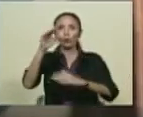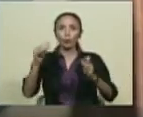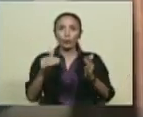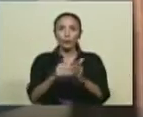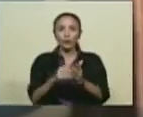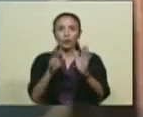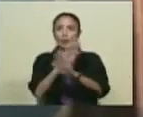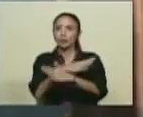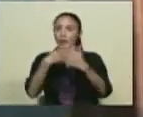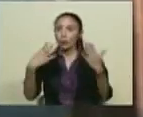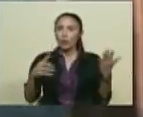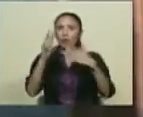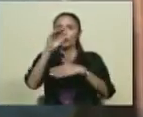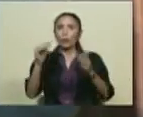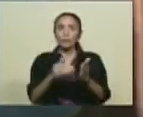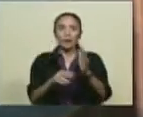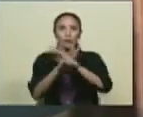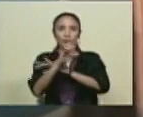2021,